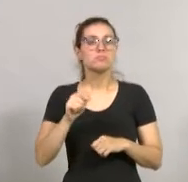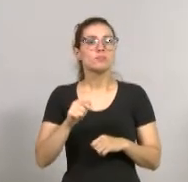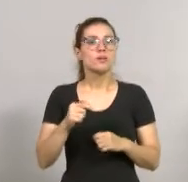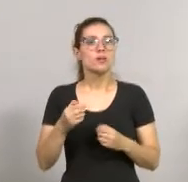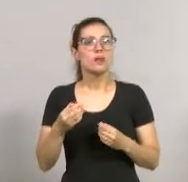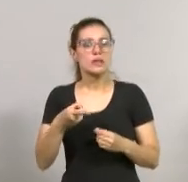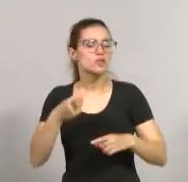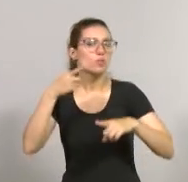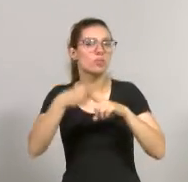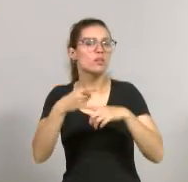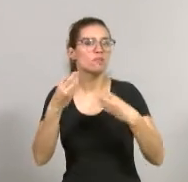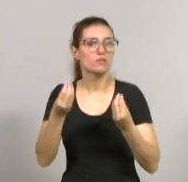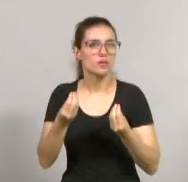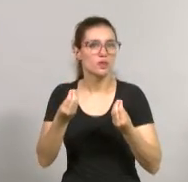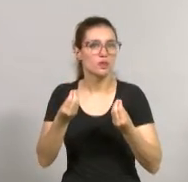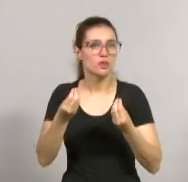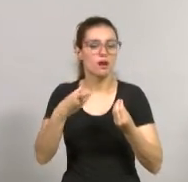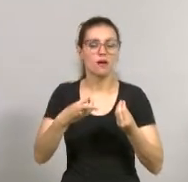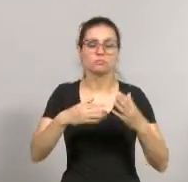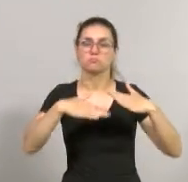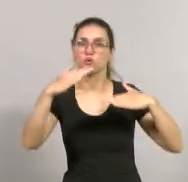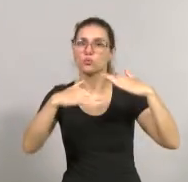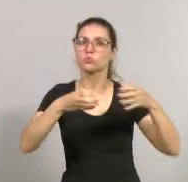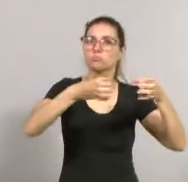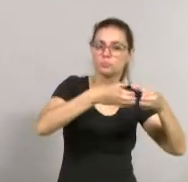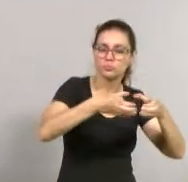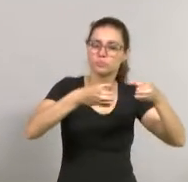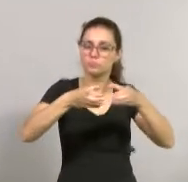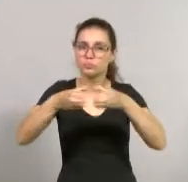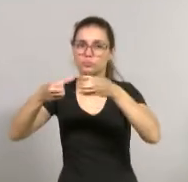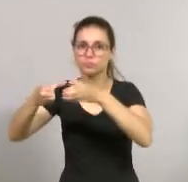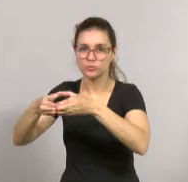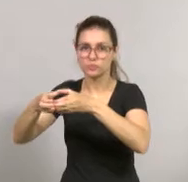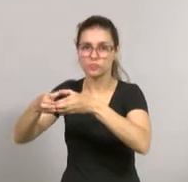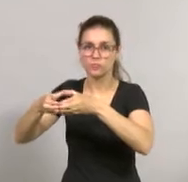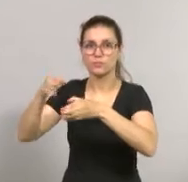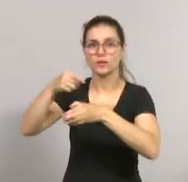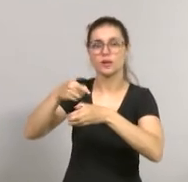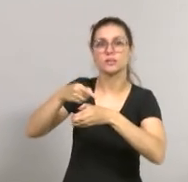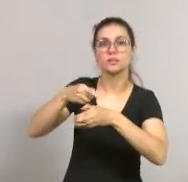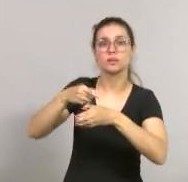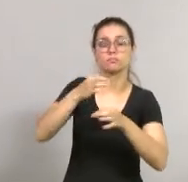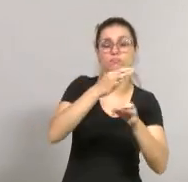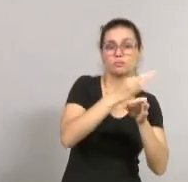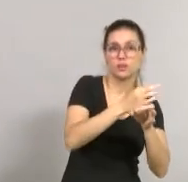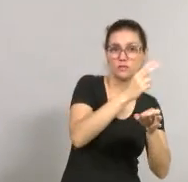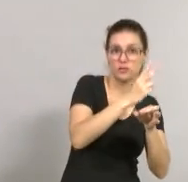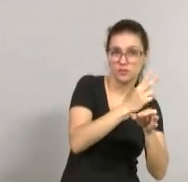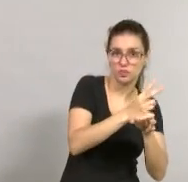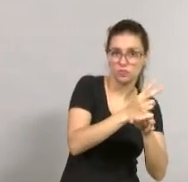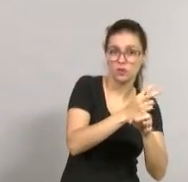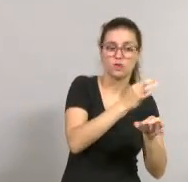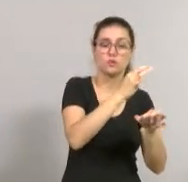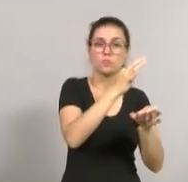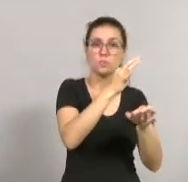tendremos como desafío es construir equipos, sobre todo de entre el nivel secundario y profesores